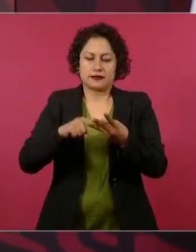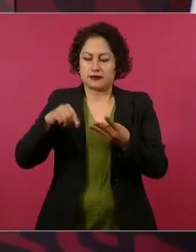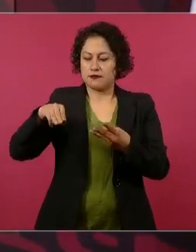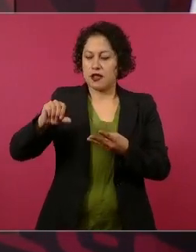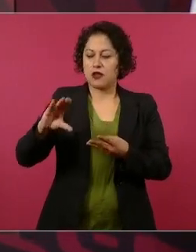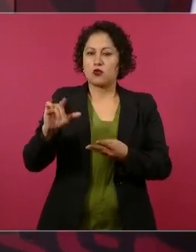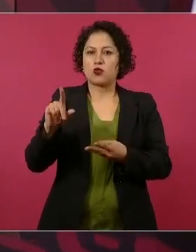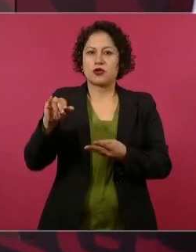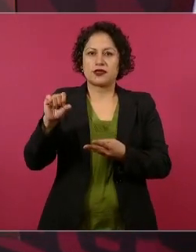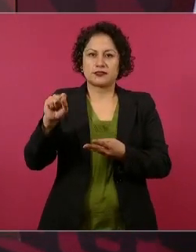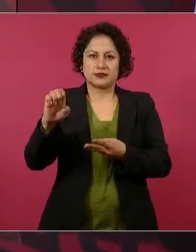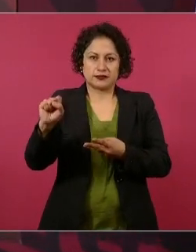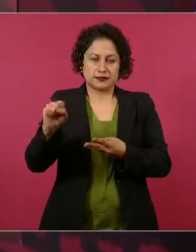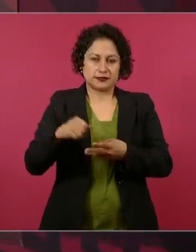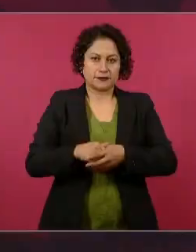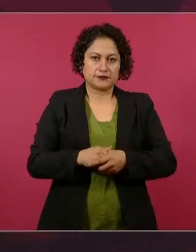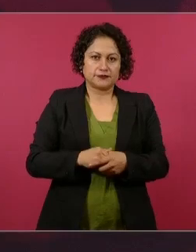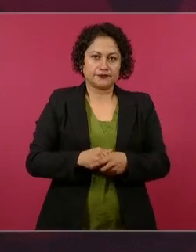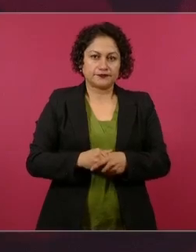maculices,